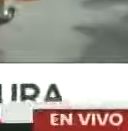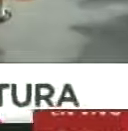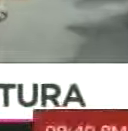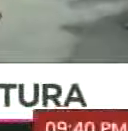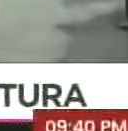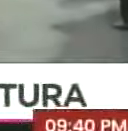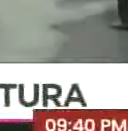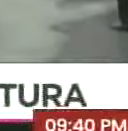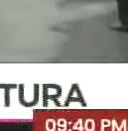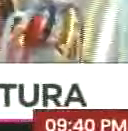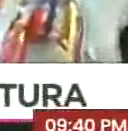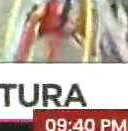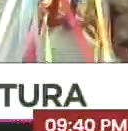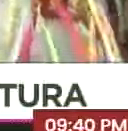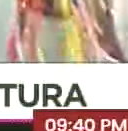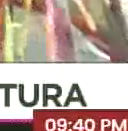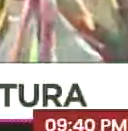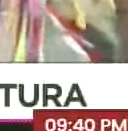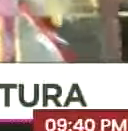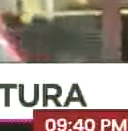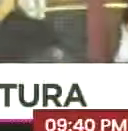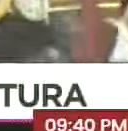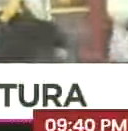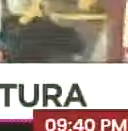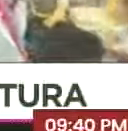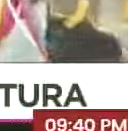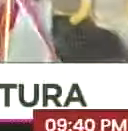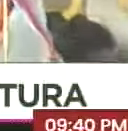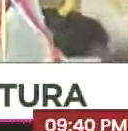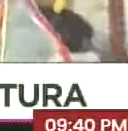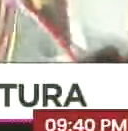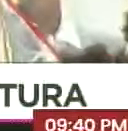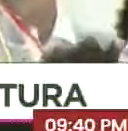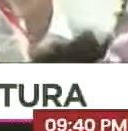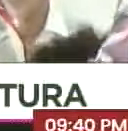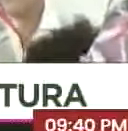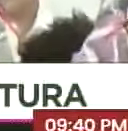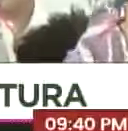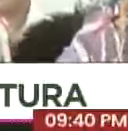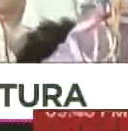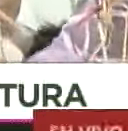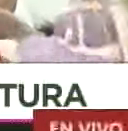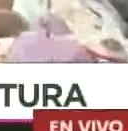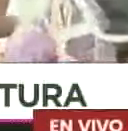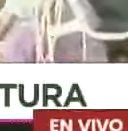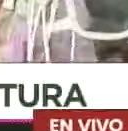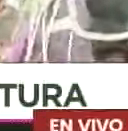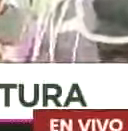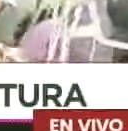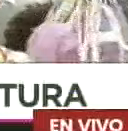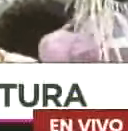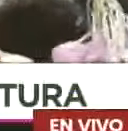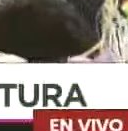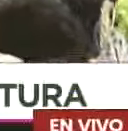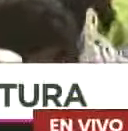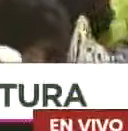José Rafael. Se agacha, se agacha. Se agacha. Hola.